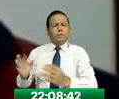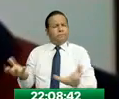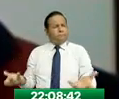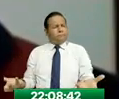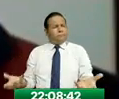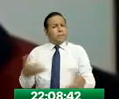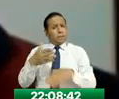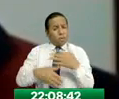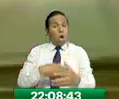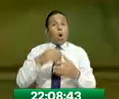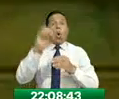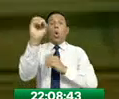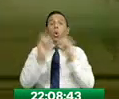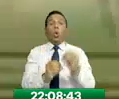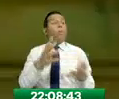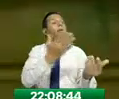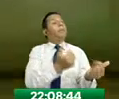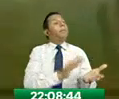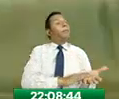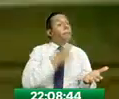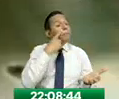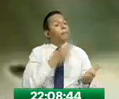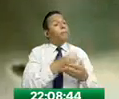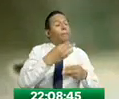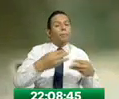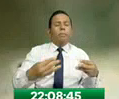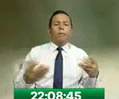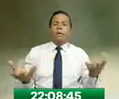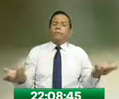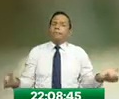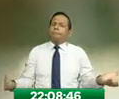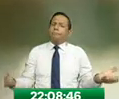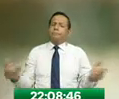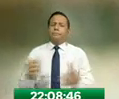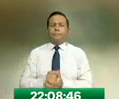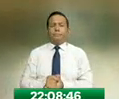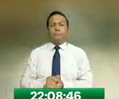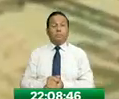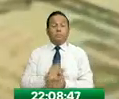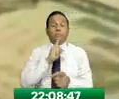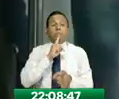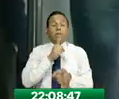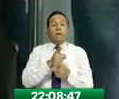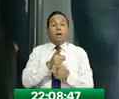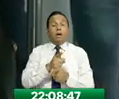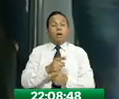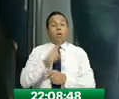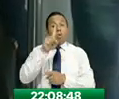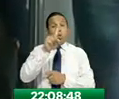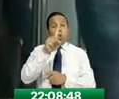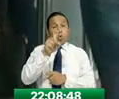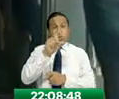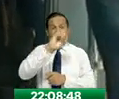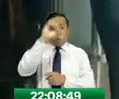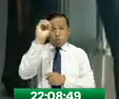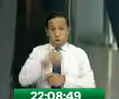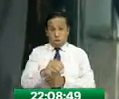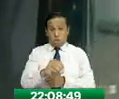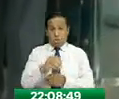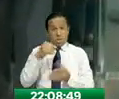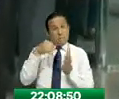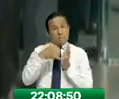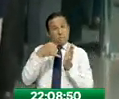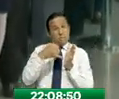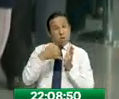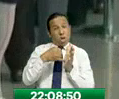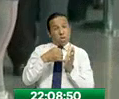hacer el gasto. Parte del presupuesto para las universidades lo contempla el 11% del impuesto a la renta y el 10%